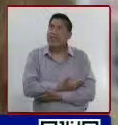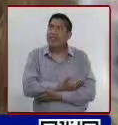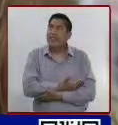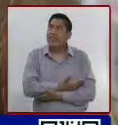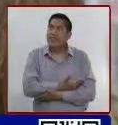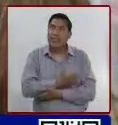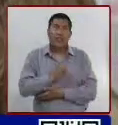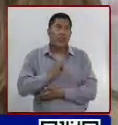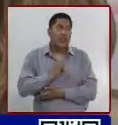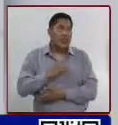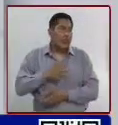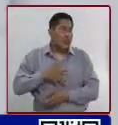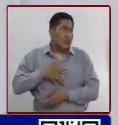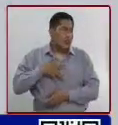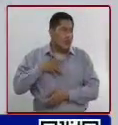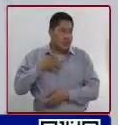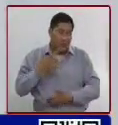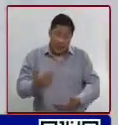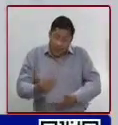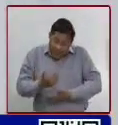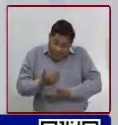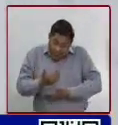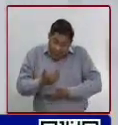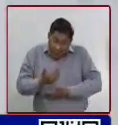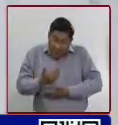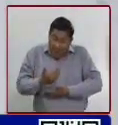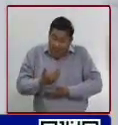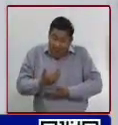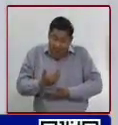Yo me sentía tan bendecida.